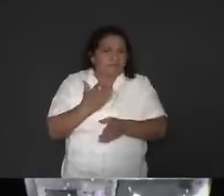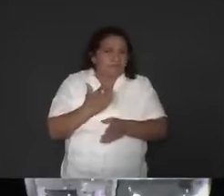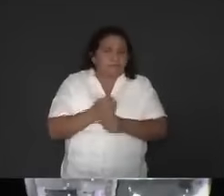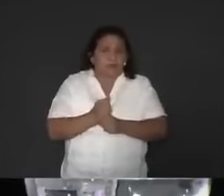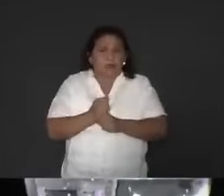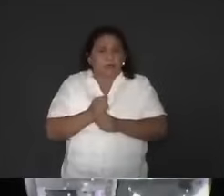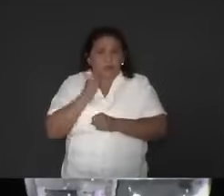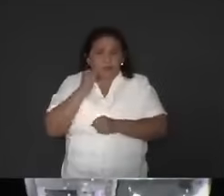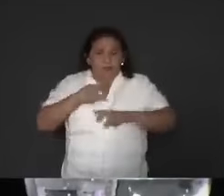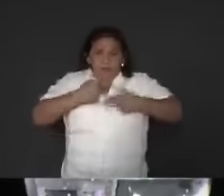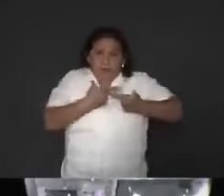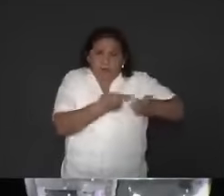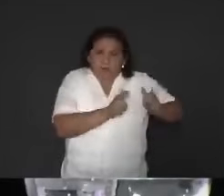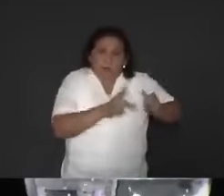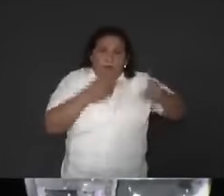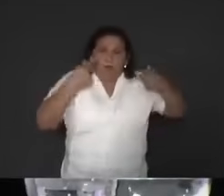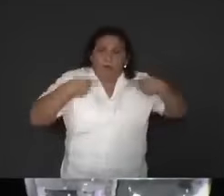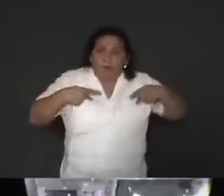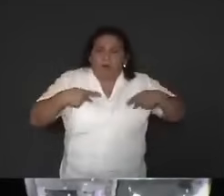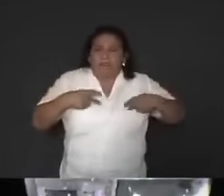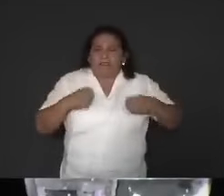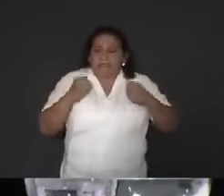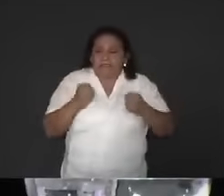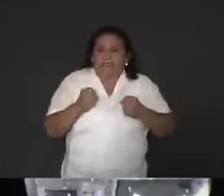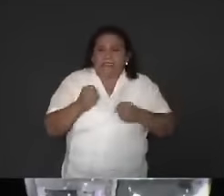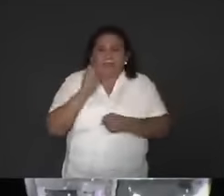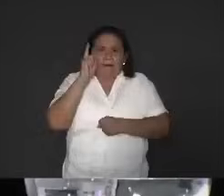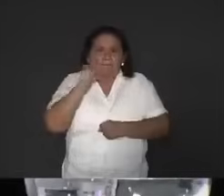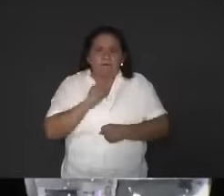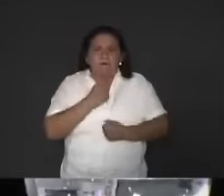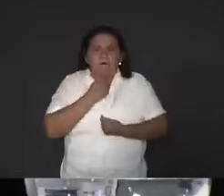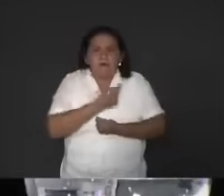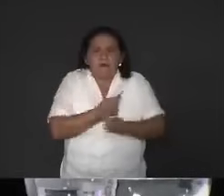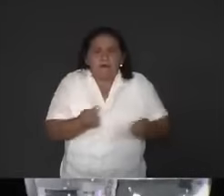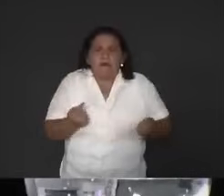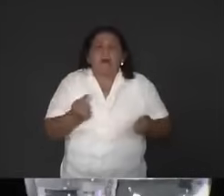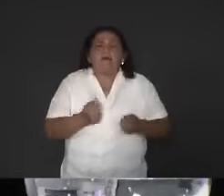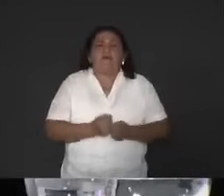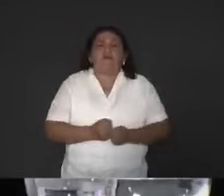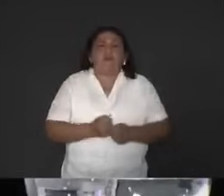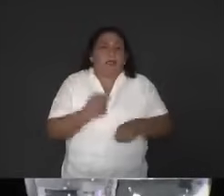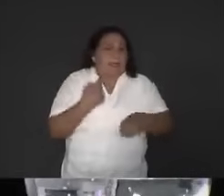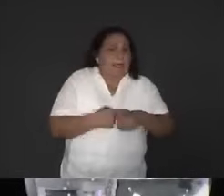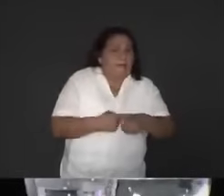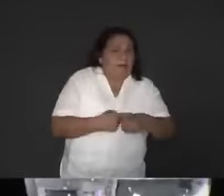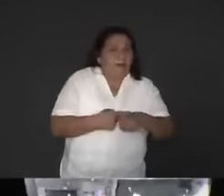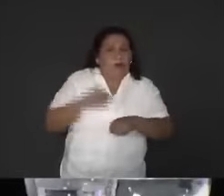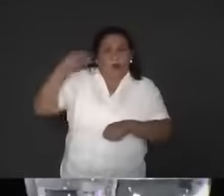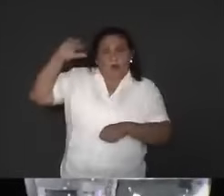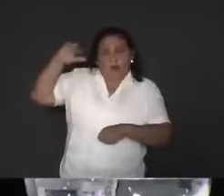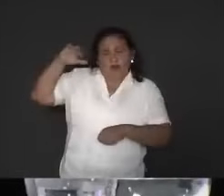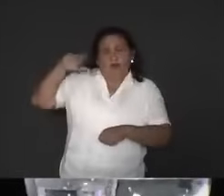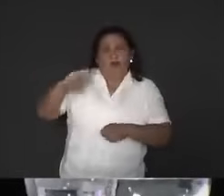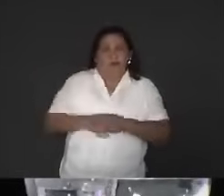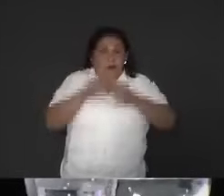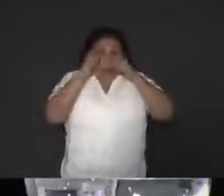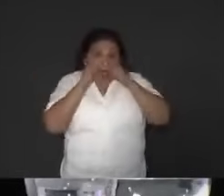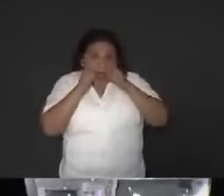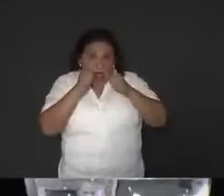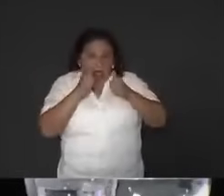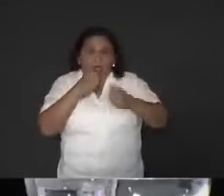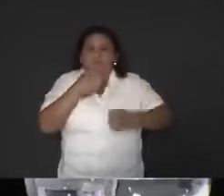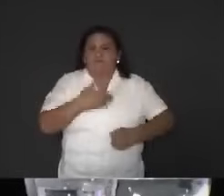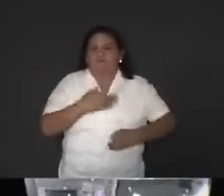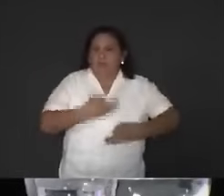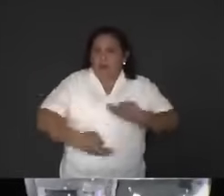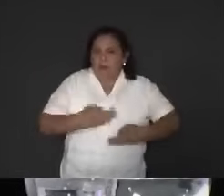los grupos vulnerables. Garantizar a la mujer, niños, enfermos y ancianos la procuración de atención y